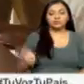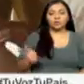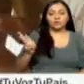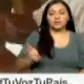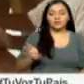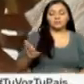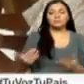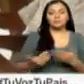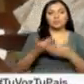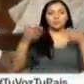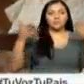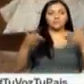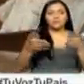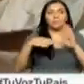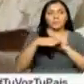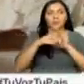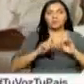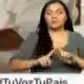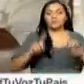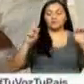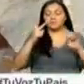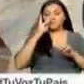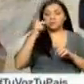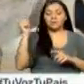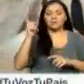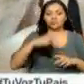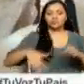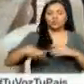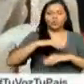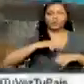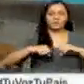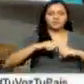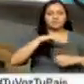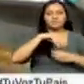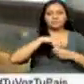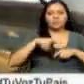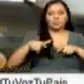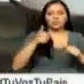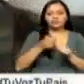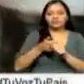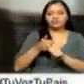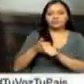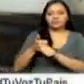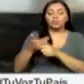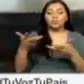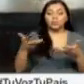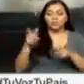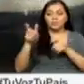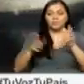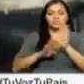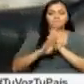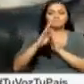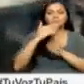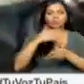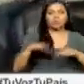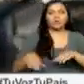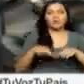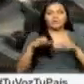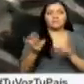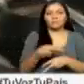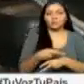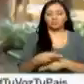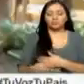el nuevo enfoque del banco, el cual demanda que la gestión se realice en territorio, en el lugar en el que se desarrolla la actividad